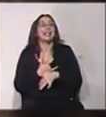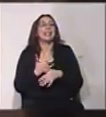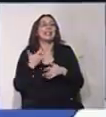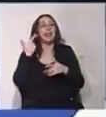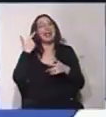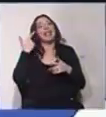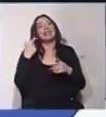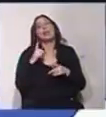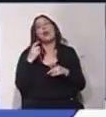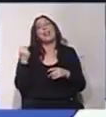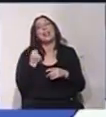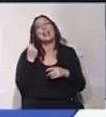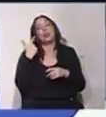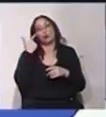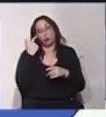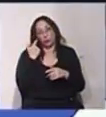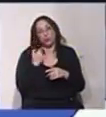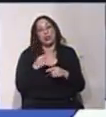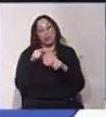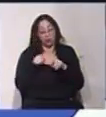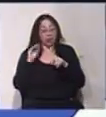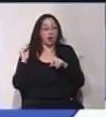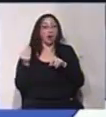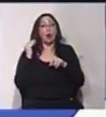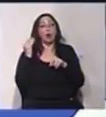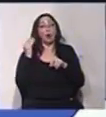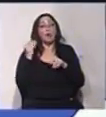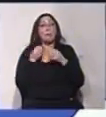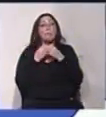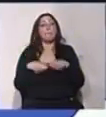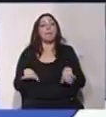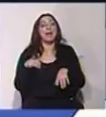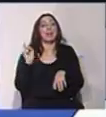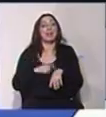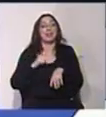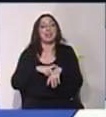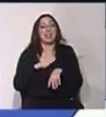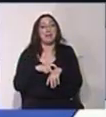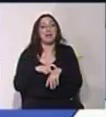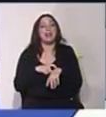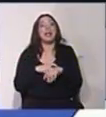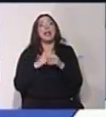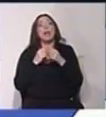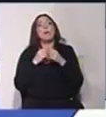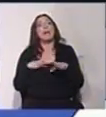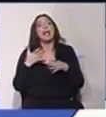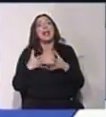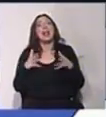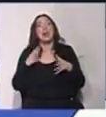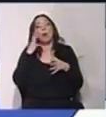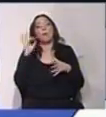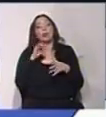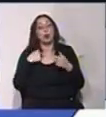autoeliminación. Eso al joven le hacía perder muchísimo tiempo y le hacía perder esa gran oportunidad que es la que